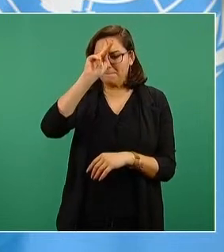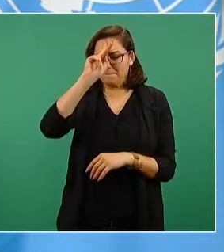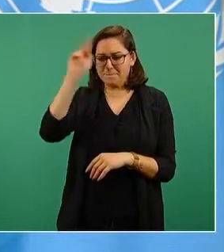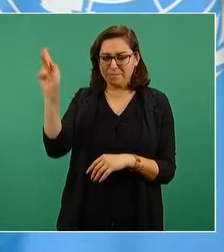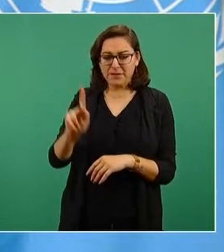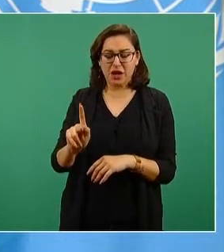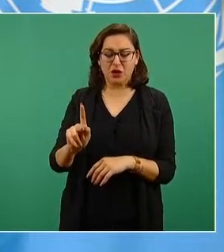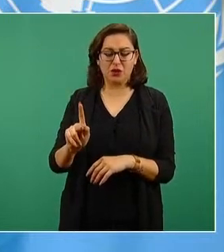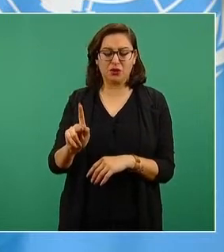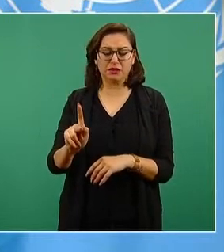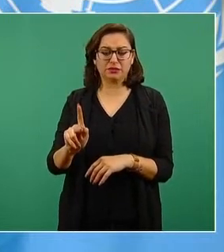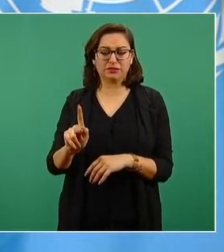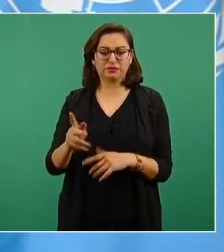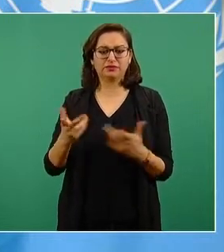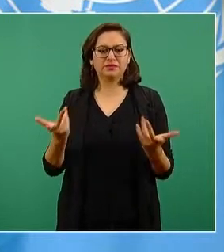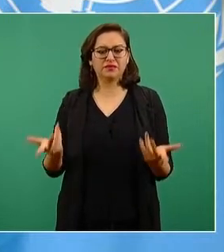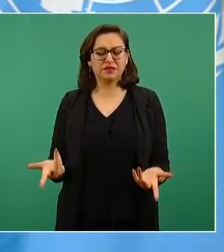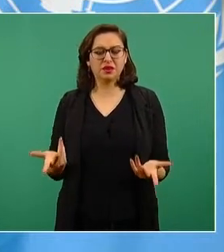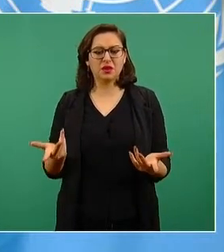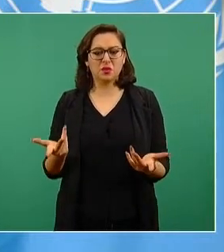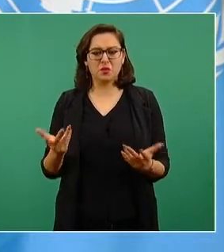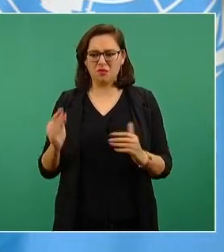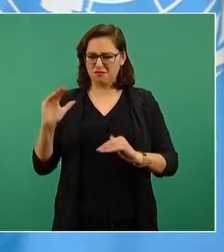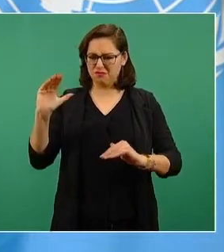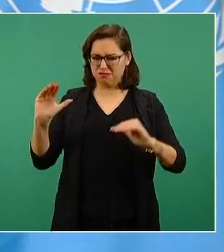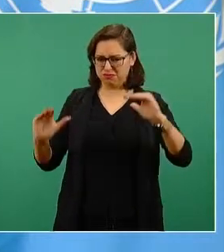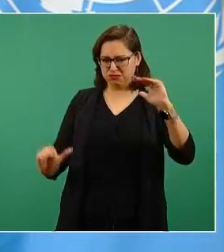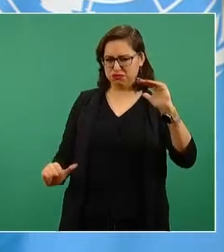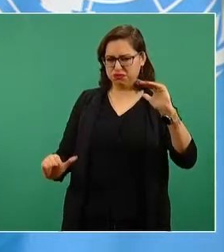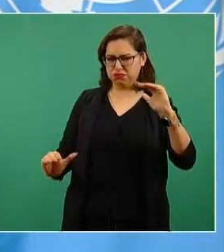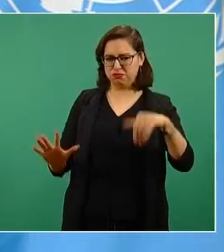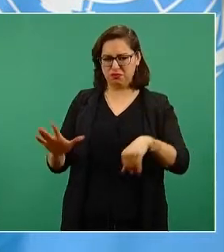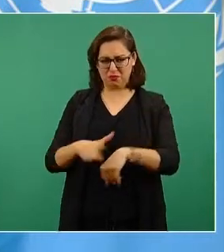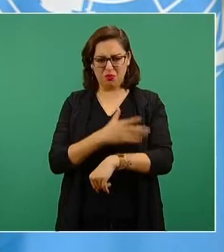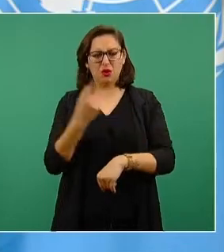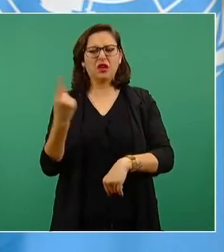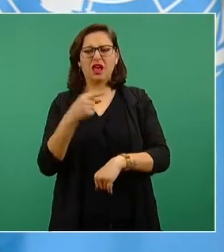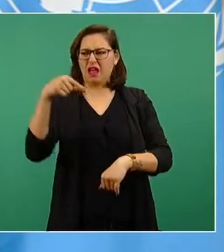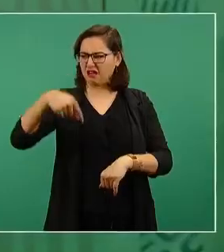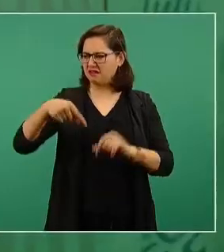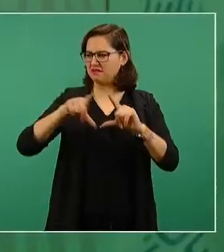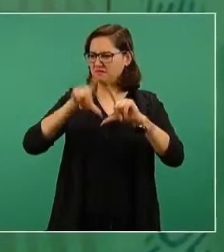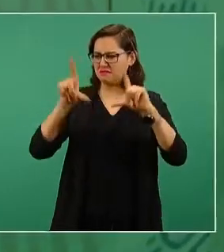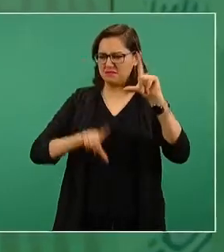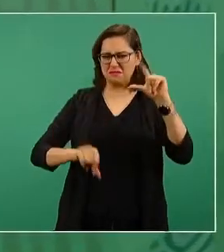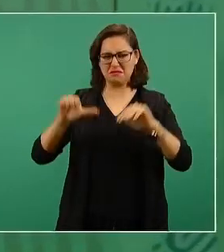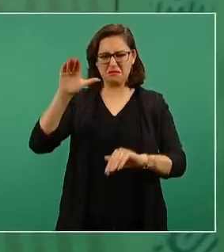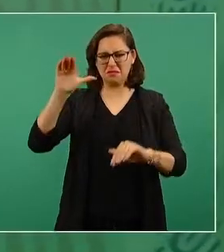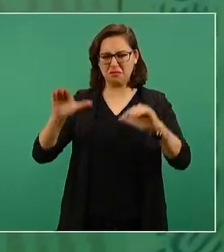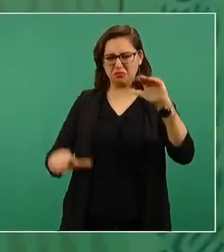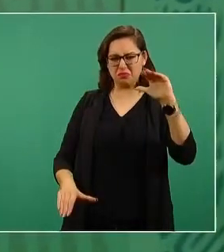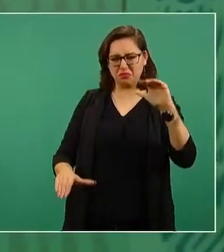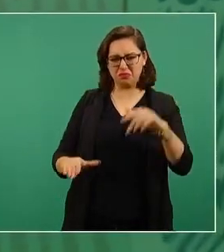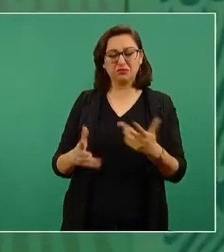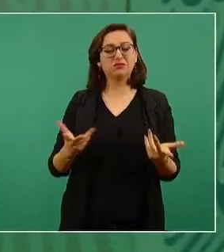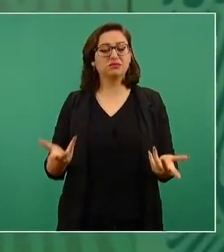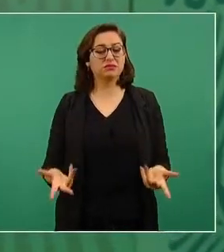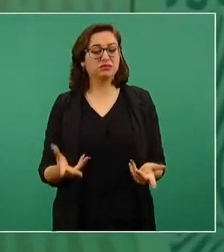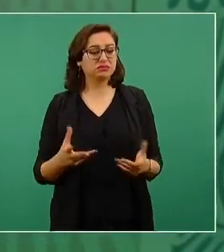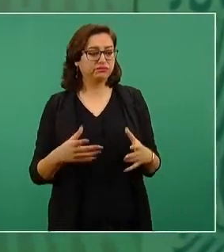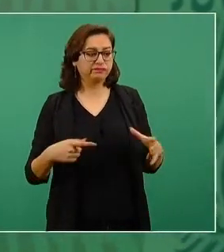Y la causa principal de la desigualdad en nuestro país es la corrupción,